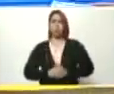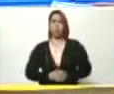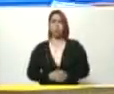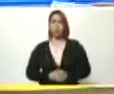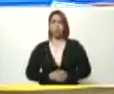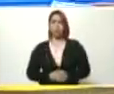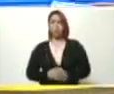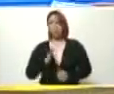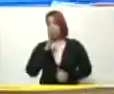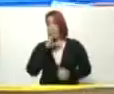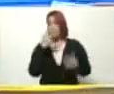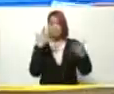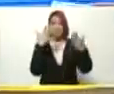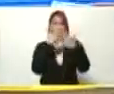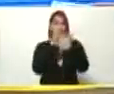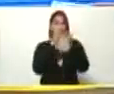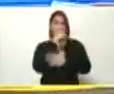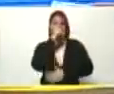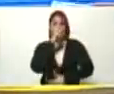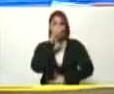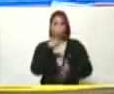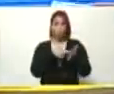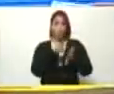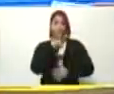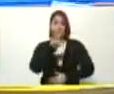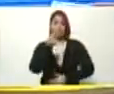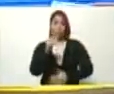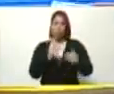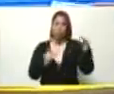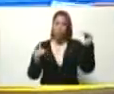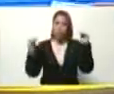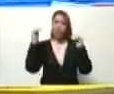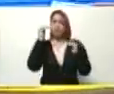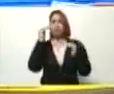No tengo ninguna duda, el año 2021 ha estado a la altura